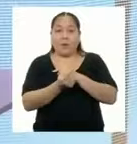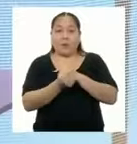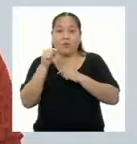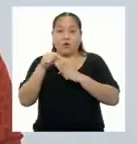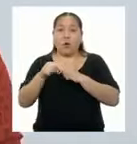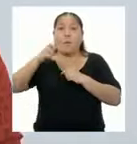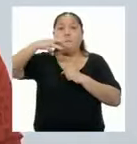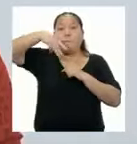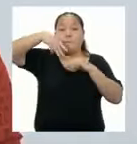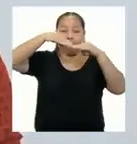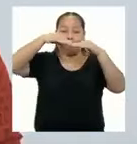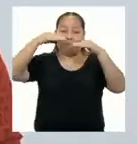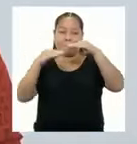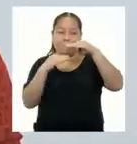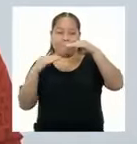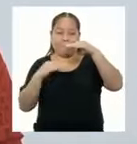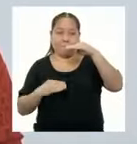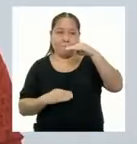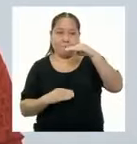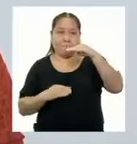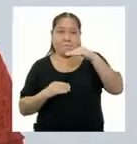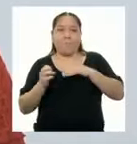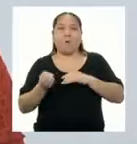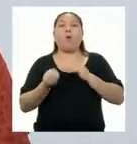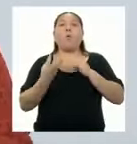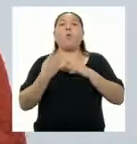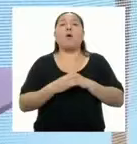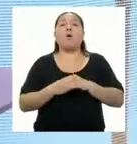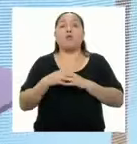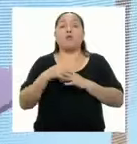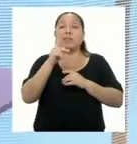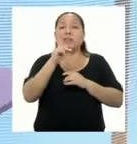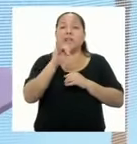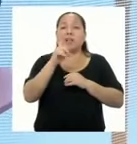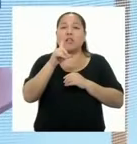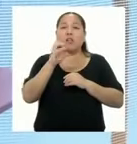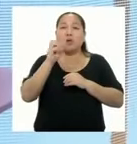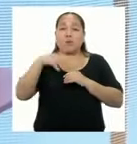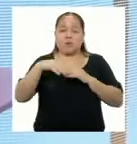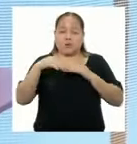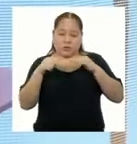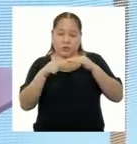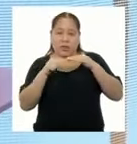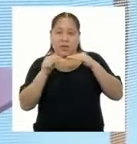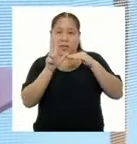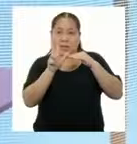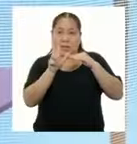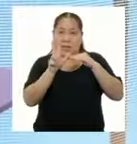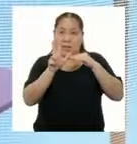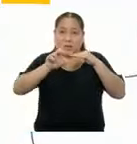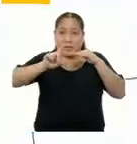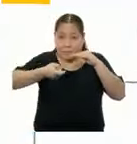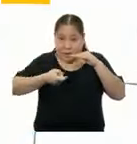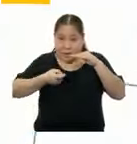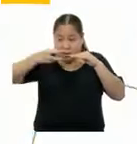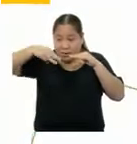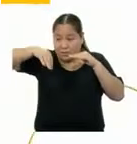submúltiplo. ¿Cuántos kilómetros son 3000 metros? Ok, si quiero